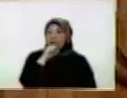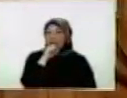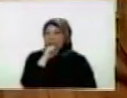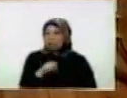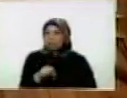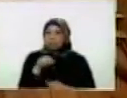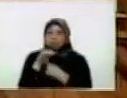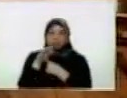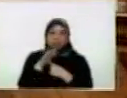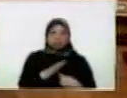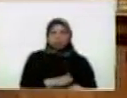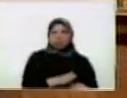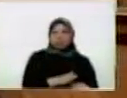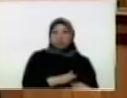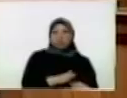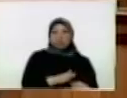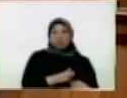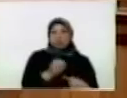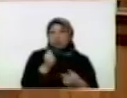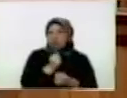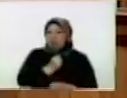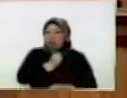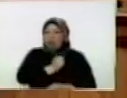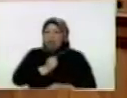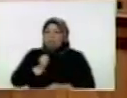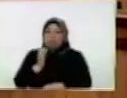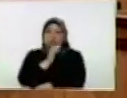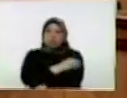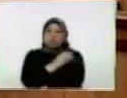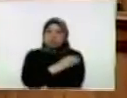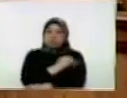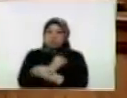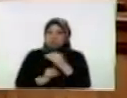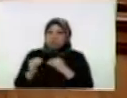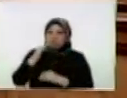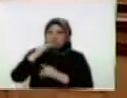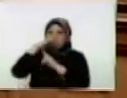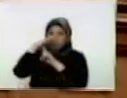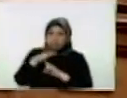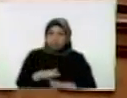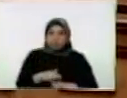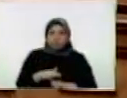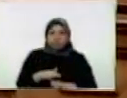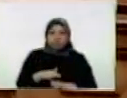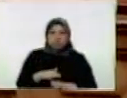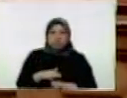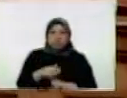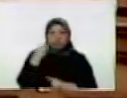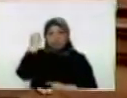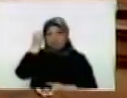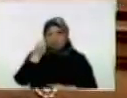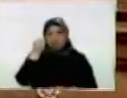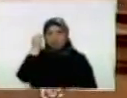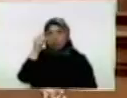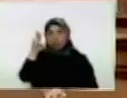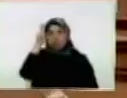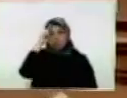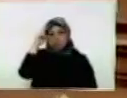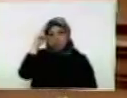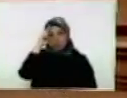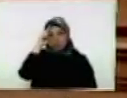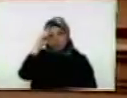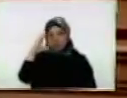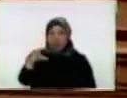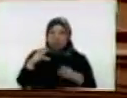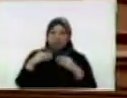alguien me responde así, es porque eso es lo que yo considero, que hemos ido cediendo en la mente y hemos hasta